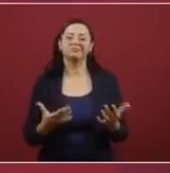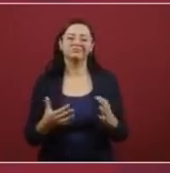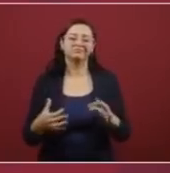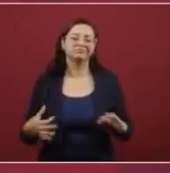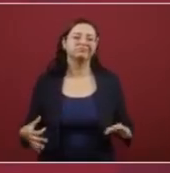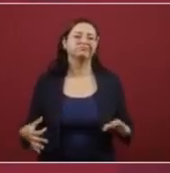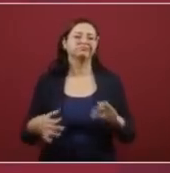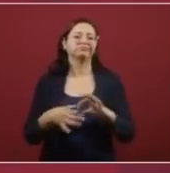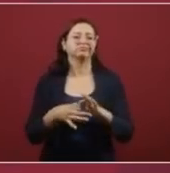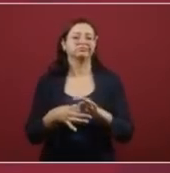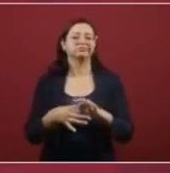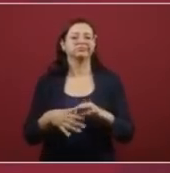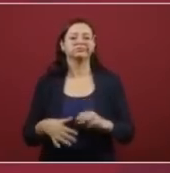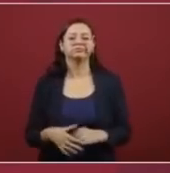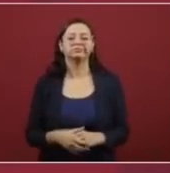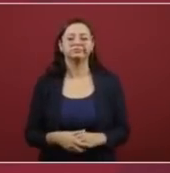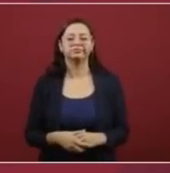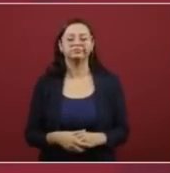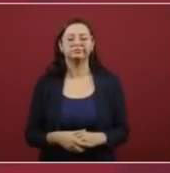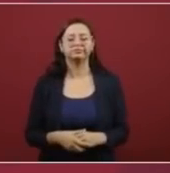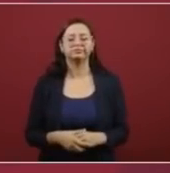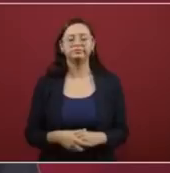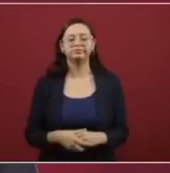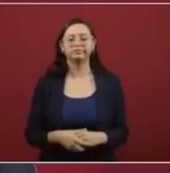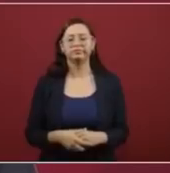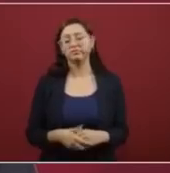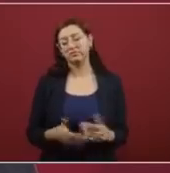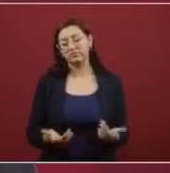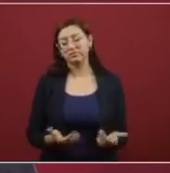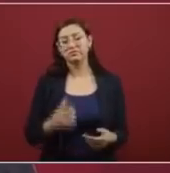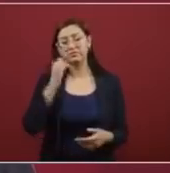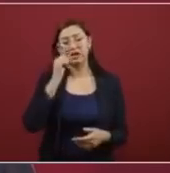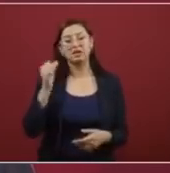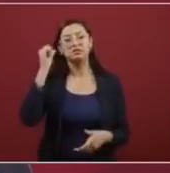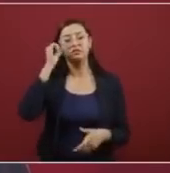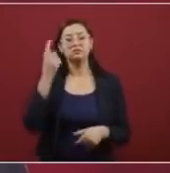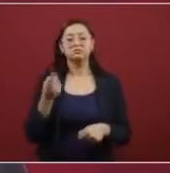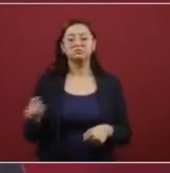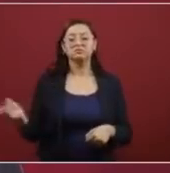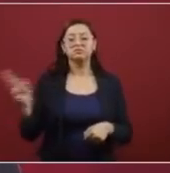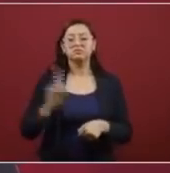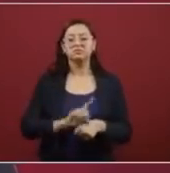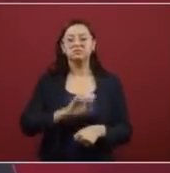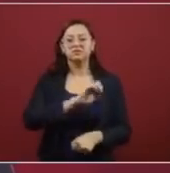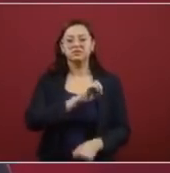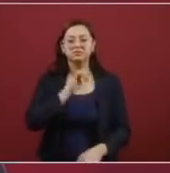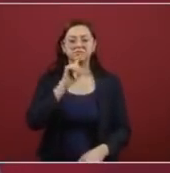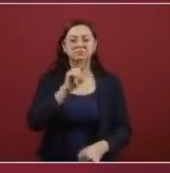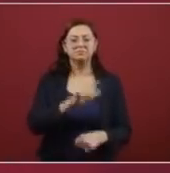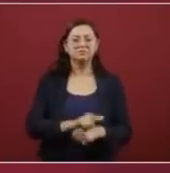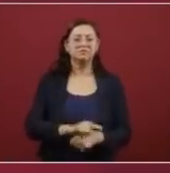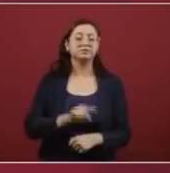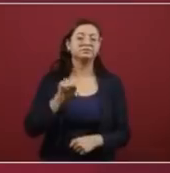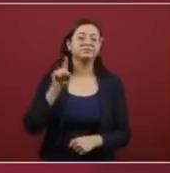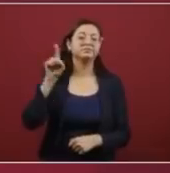que el presidente de la República en funciones sea juzgado por corrupción y delitos electorales. En el Senado de la